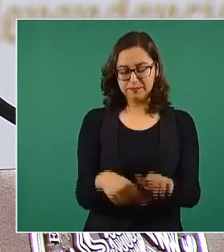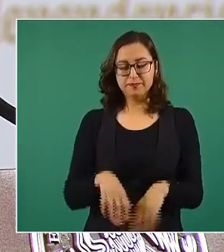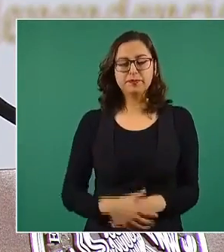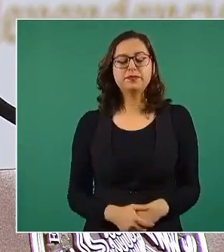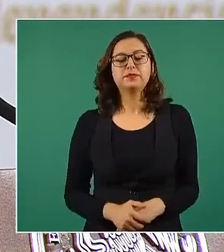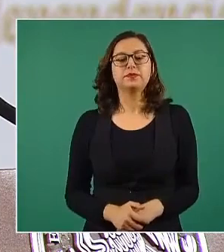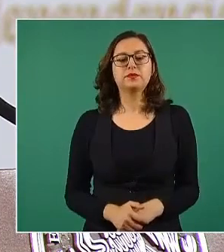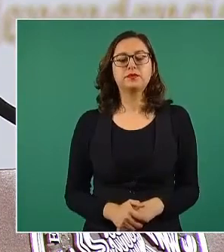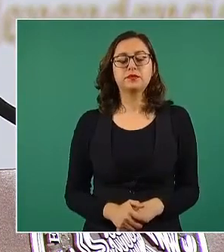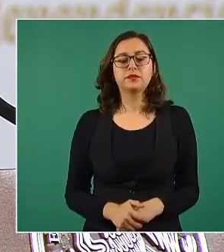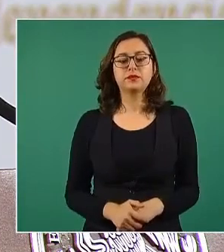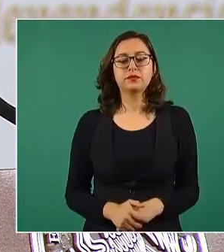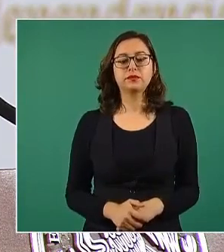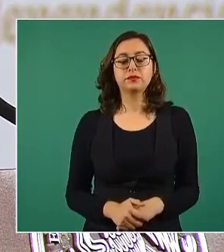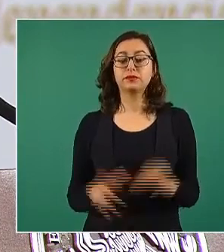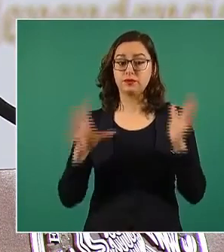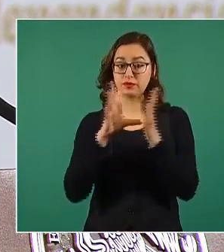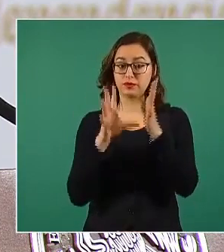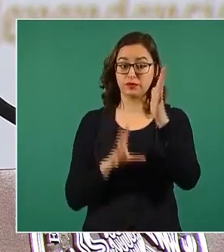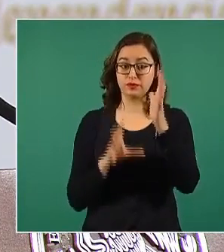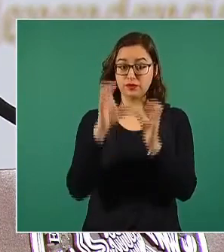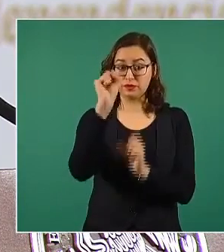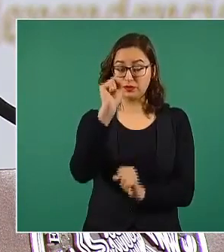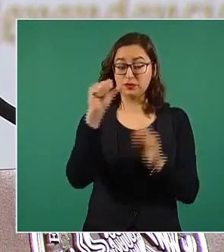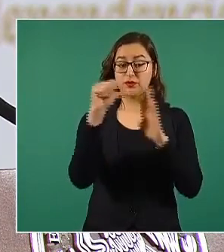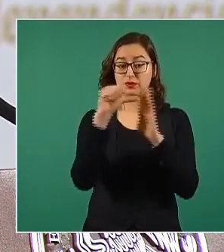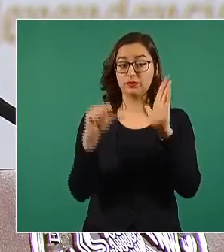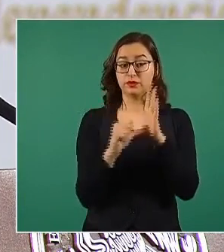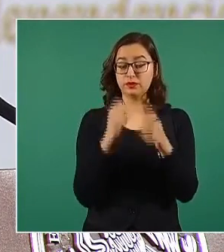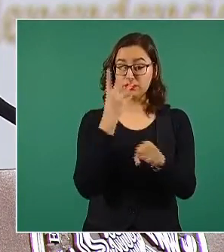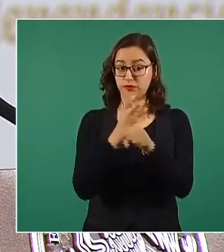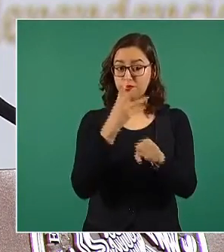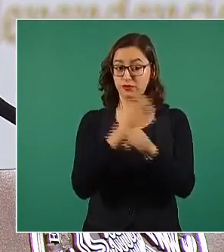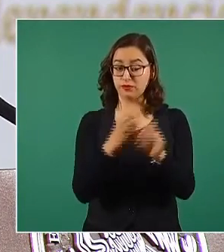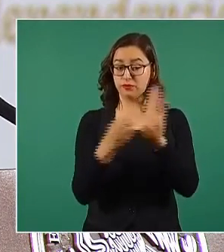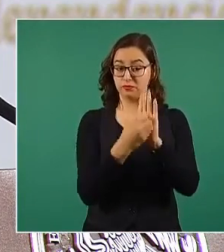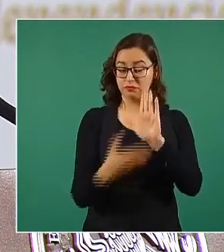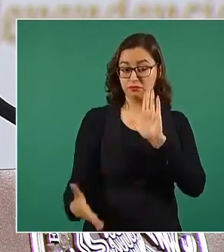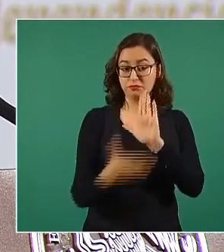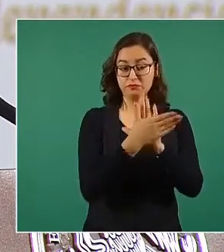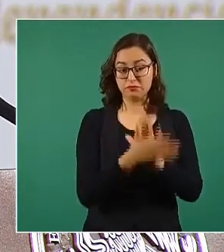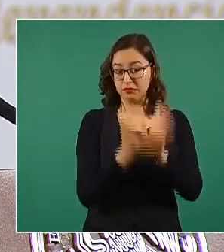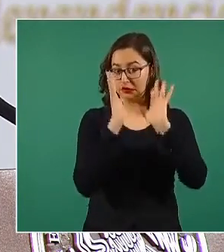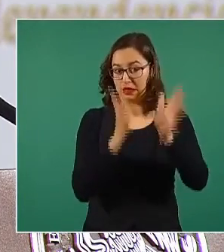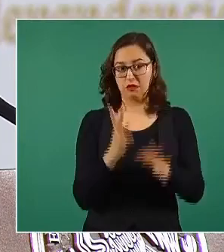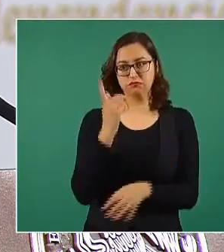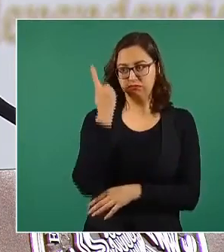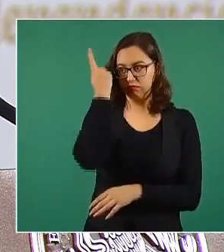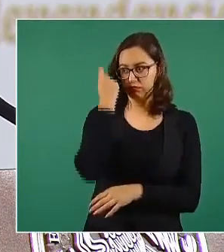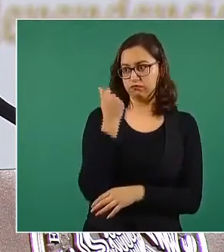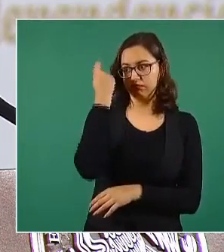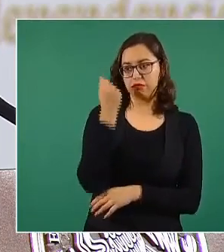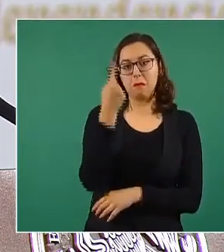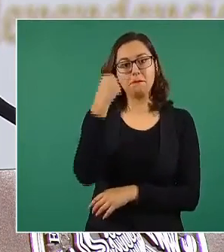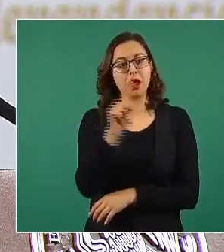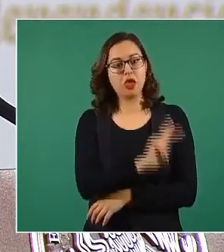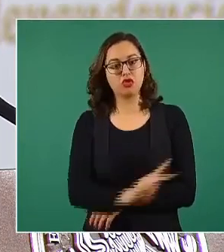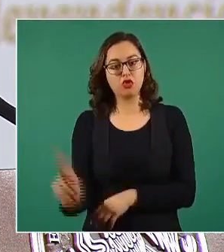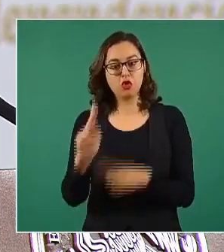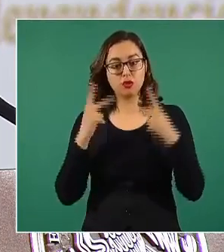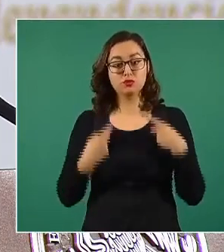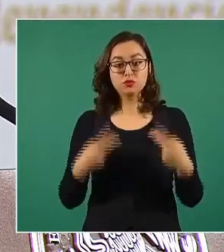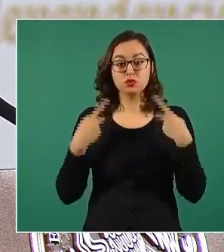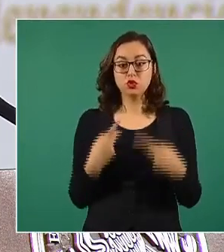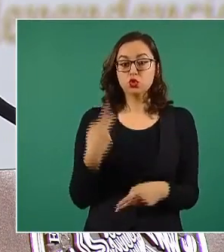está establecida en nuestra Constitución, en el artículo 4, a iniciativa del señor presidente, para convertirse en